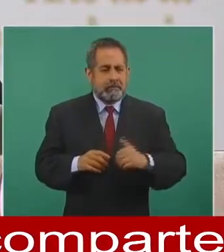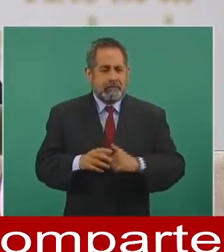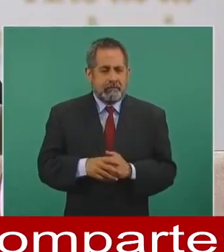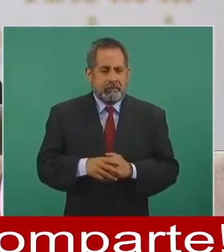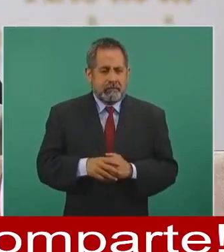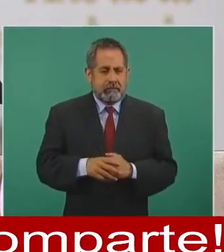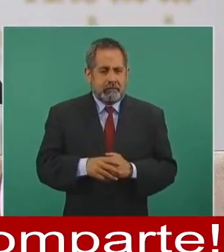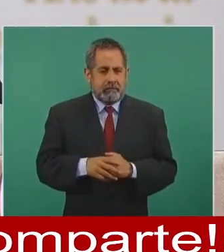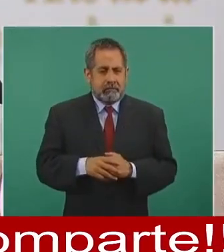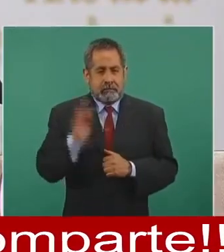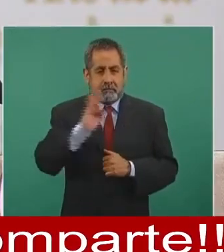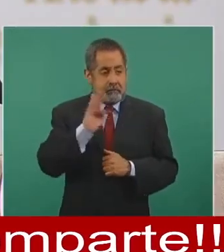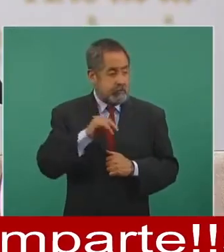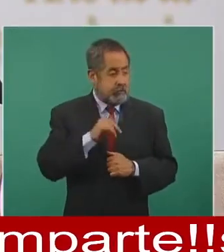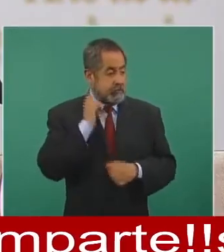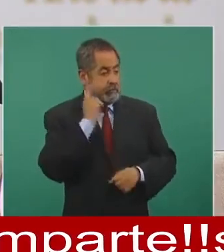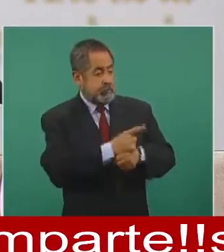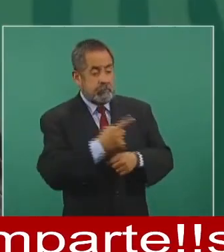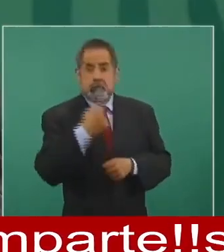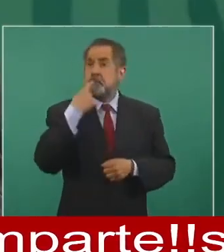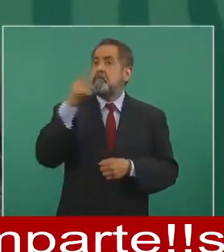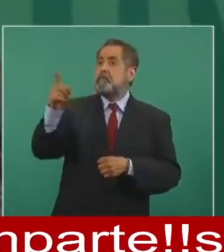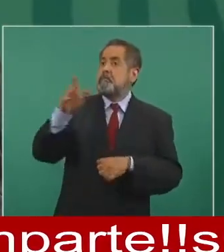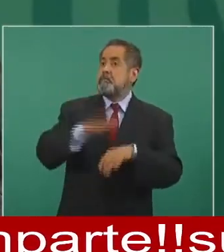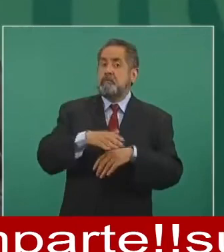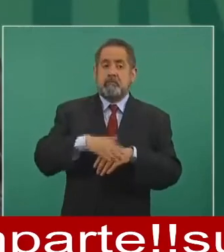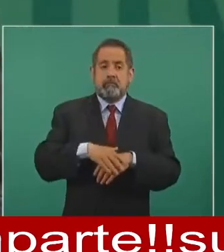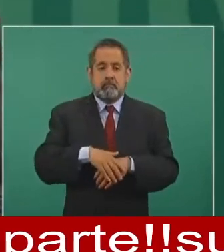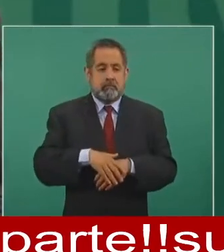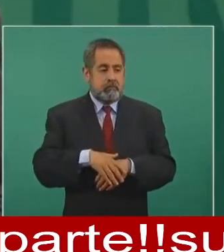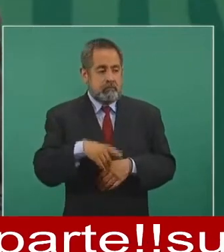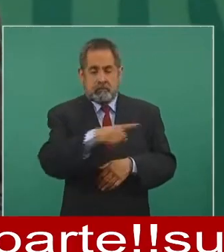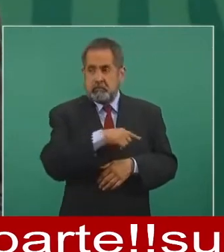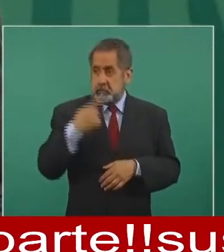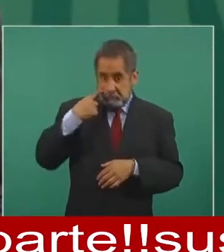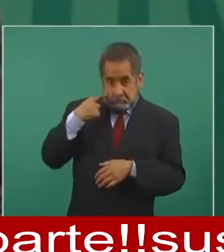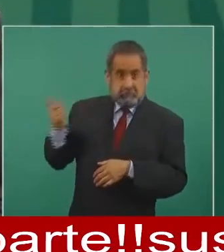Si hacemos una denuncia de ese tipo